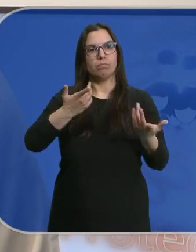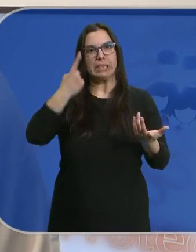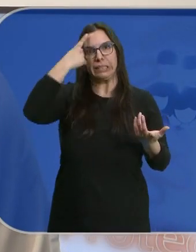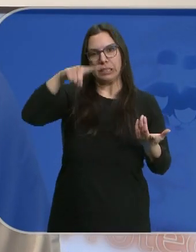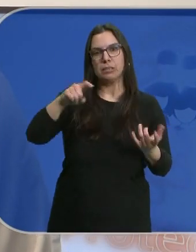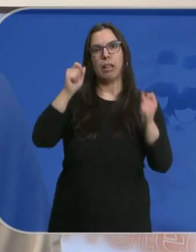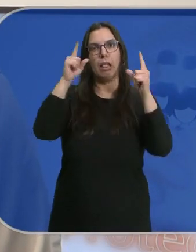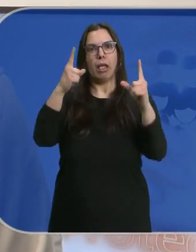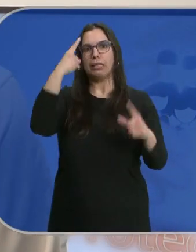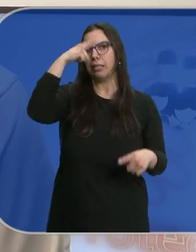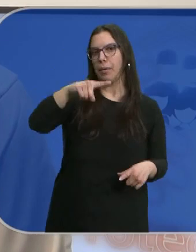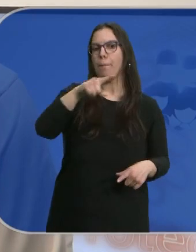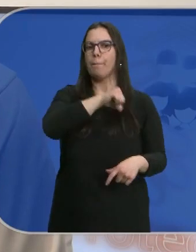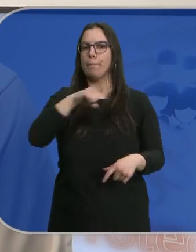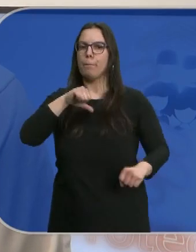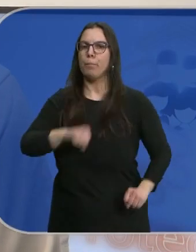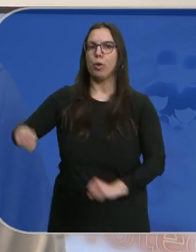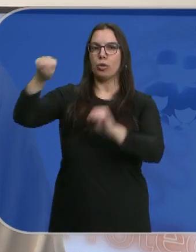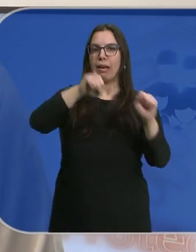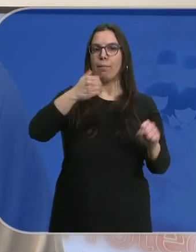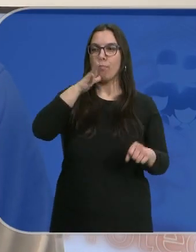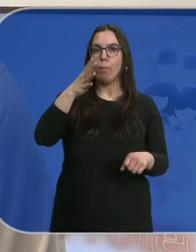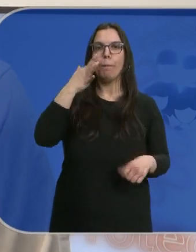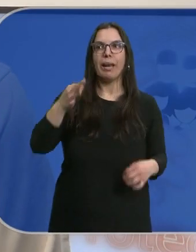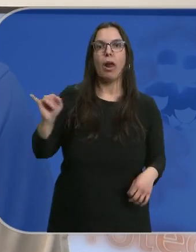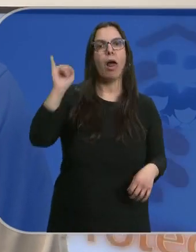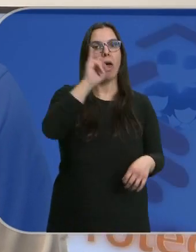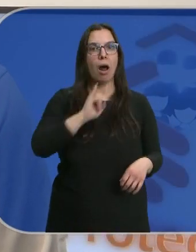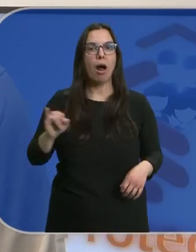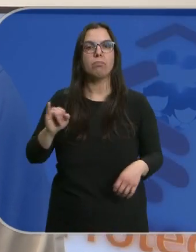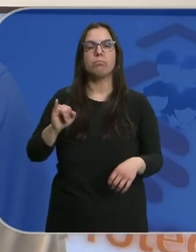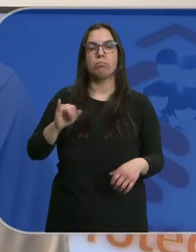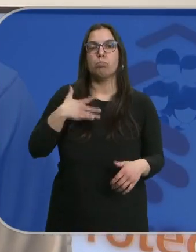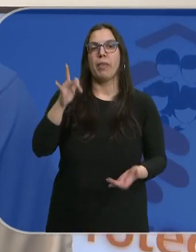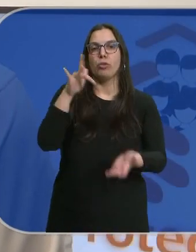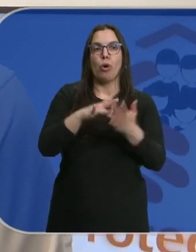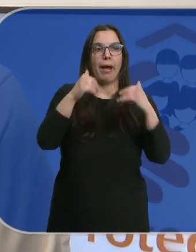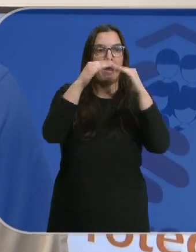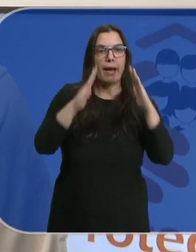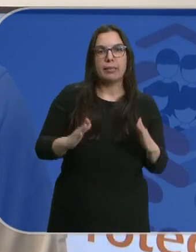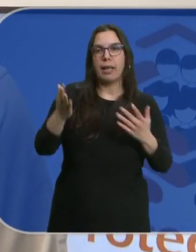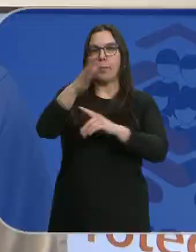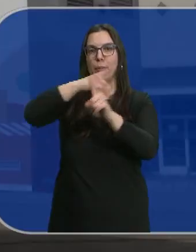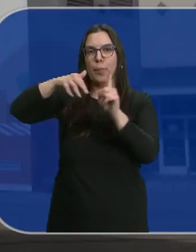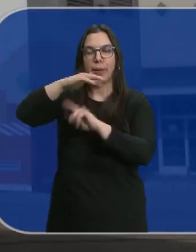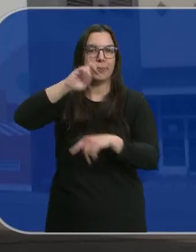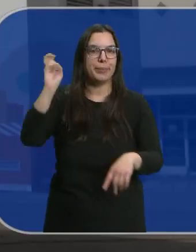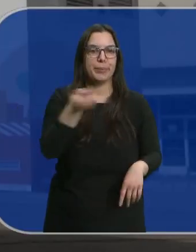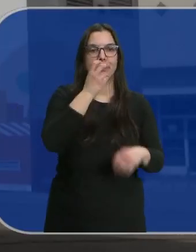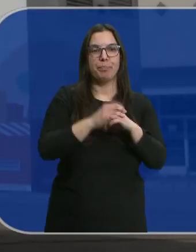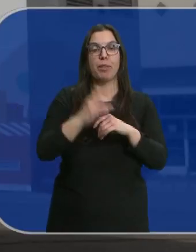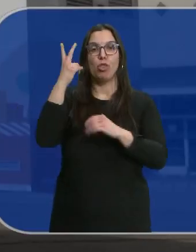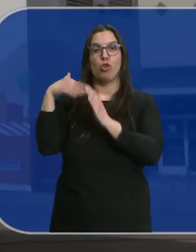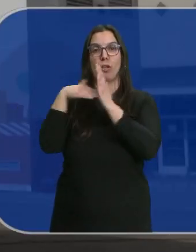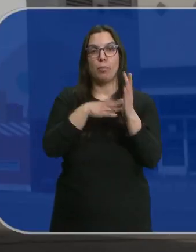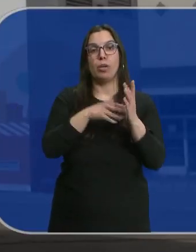hacerles conscientes de que tienen que autoprotegerse ante los peligros que podemos encontrar en nuestro hogar, en el medio ambiente. 2